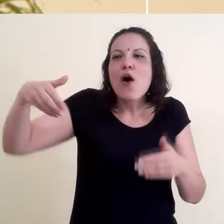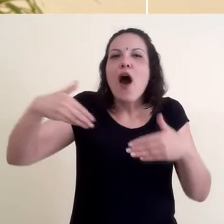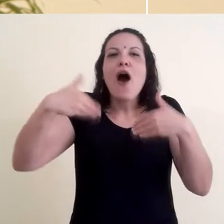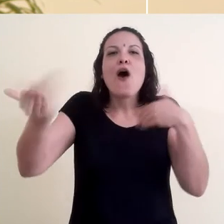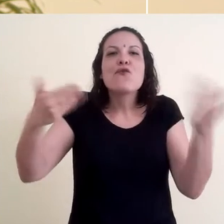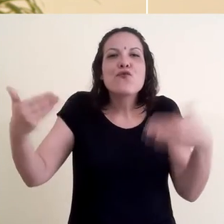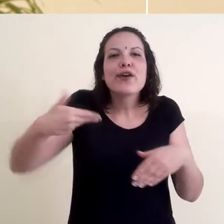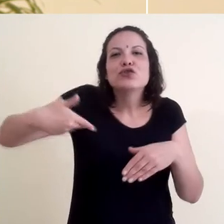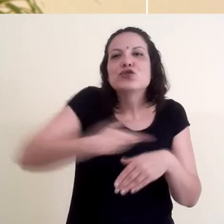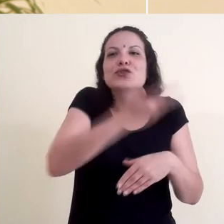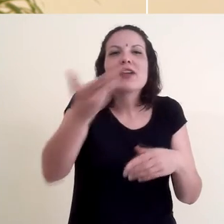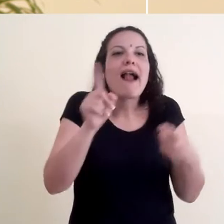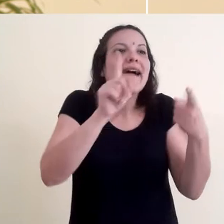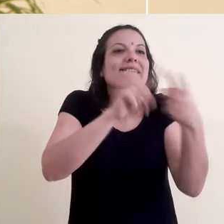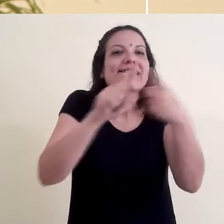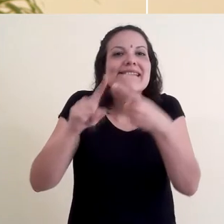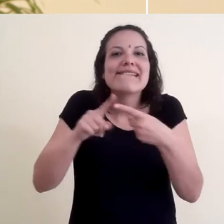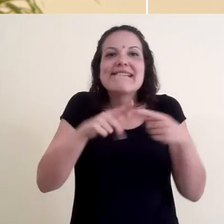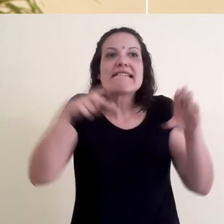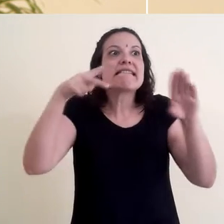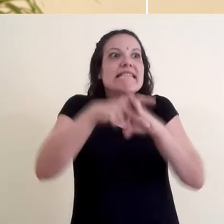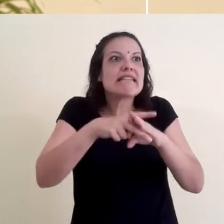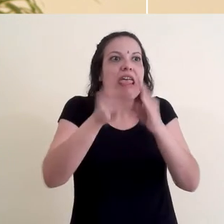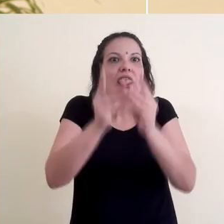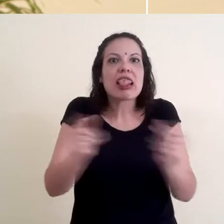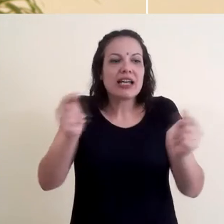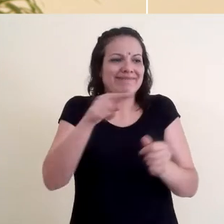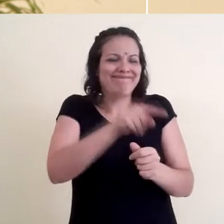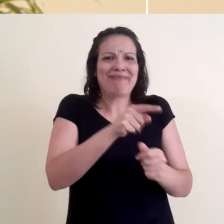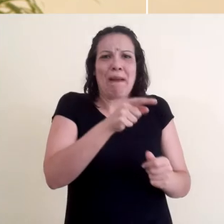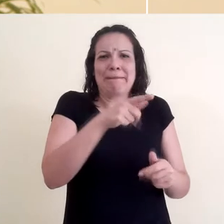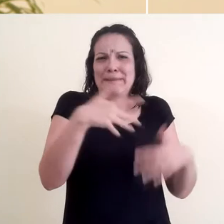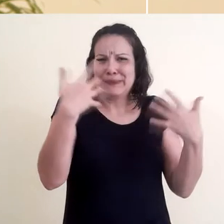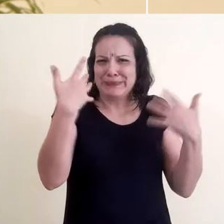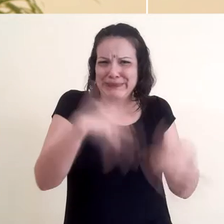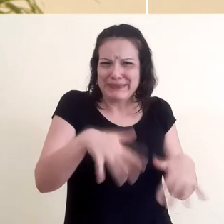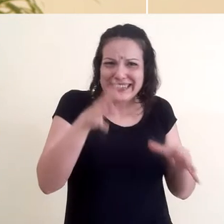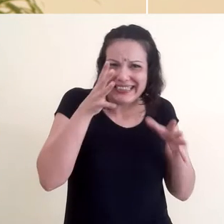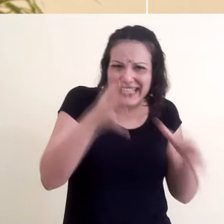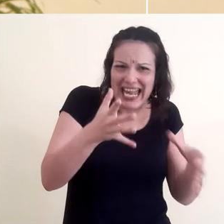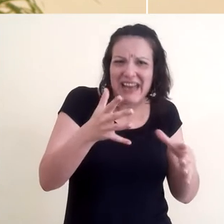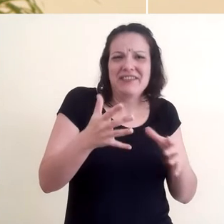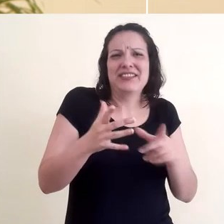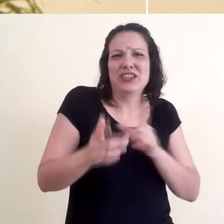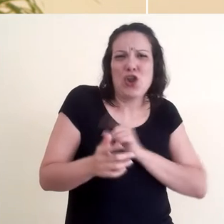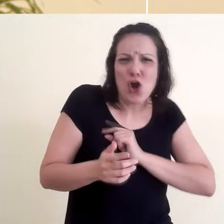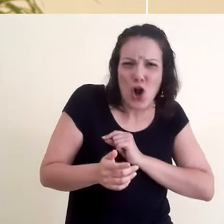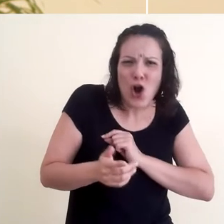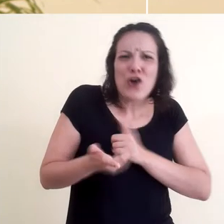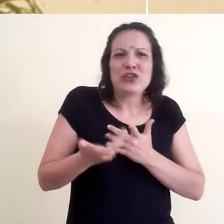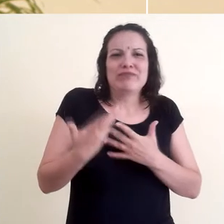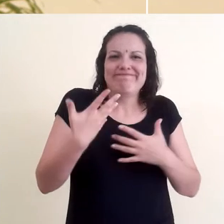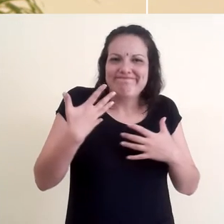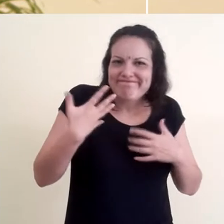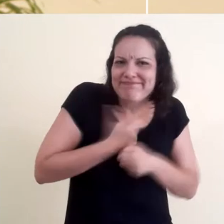con el exterior se vivieron de manera mucho más pesada, con mucho más dolor, más angustia y más